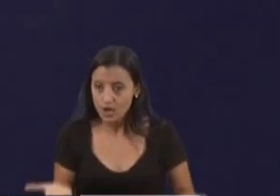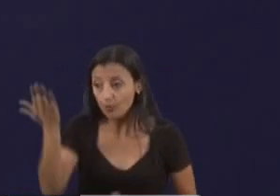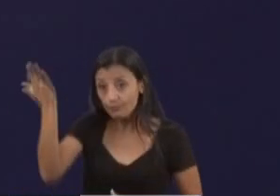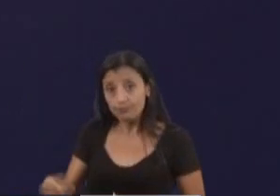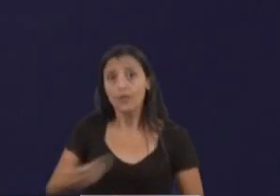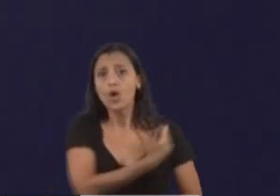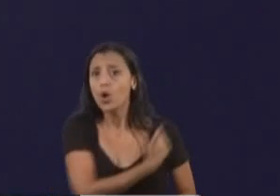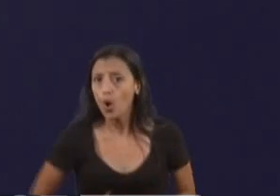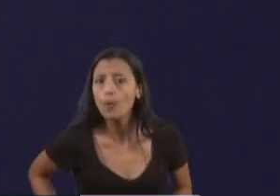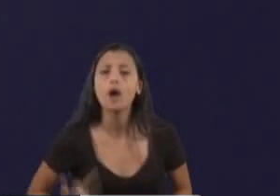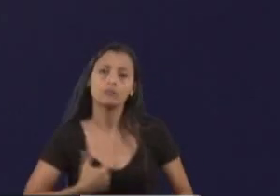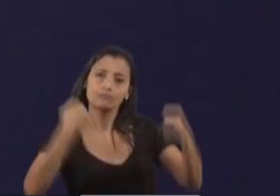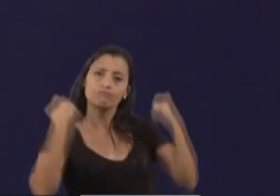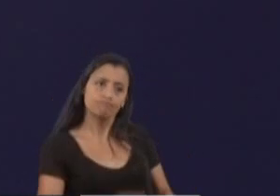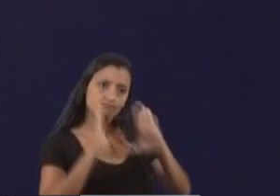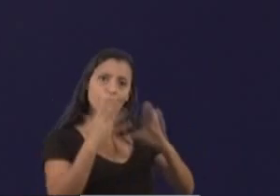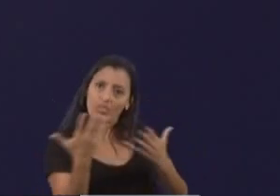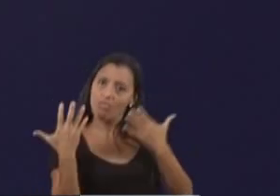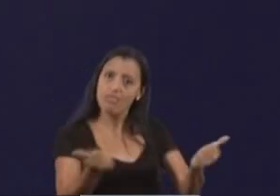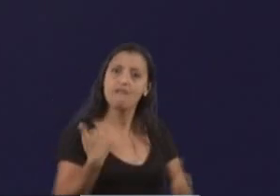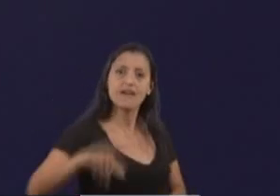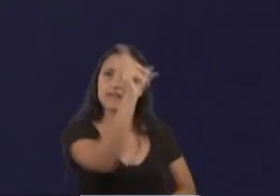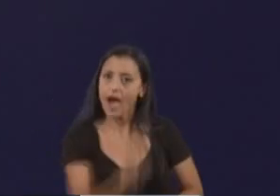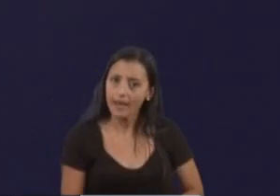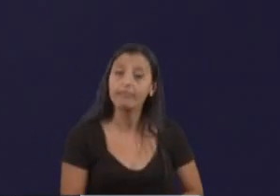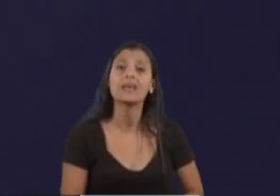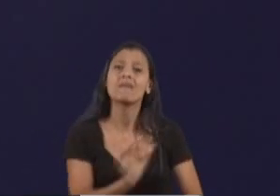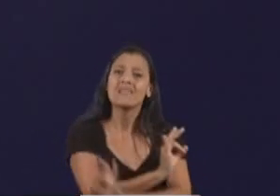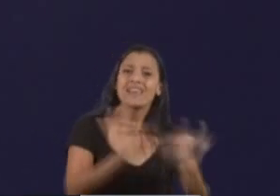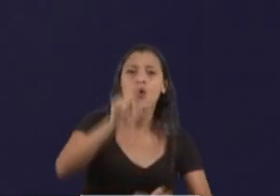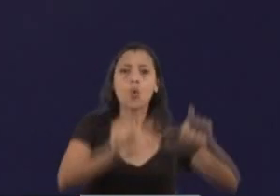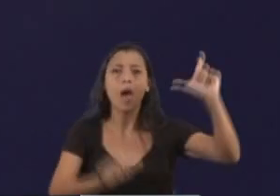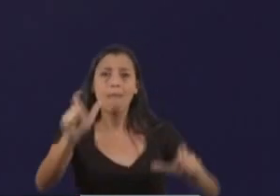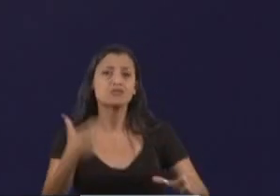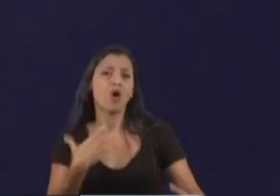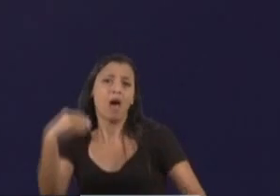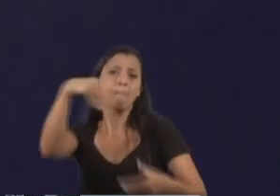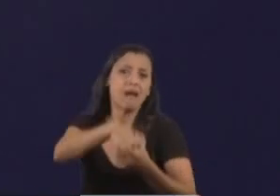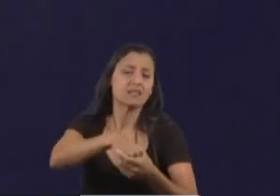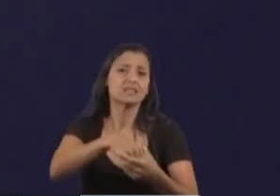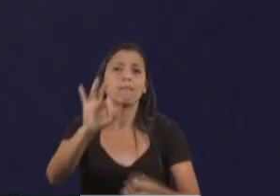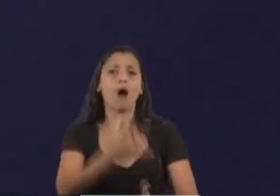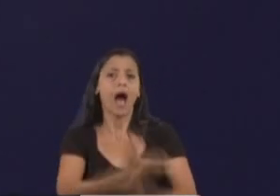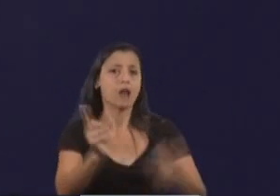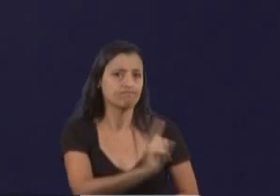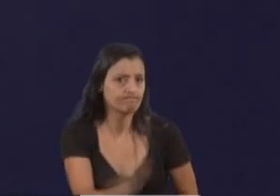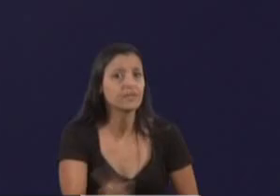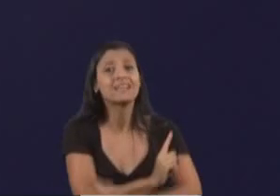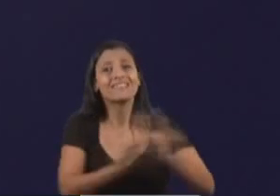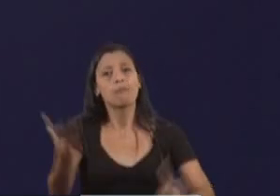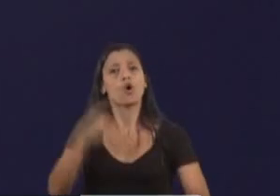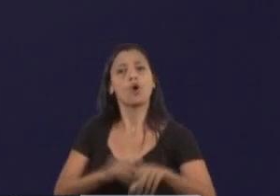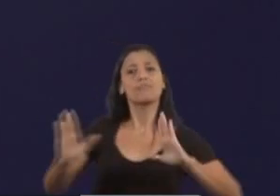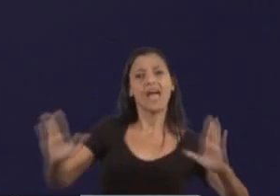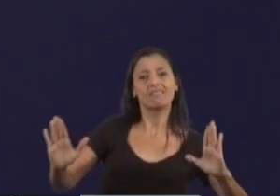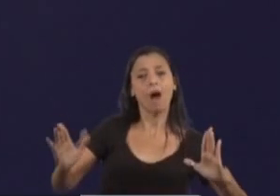Este gobierno ha tenido que asumir la defensa del Estado argentino basado en hechos de los cuales ninguno de sus integrantes ha participado y en una etapa